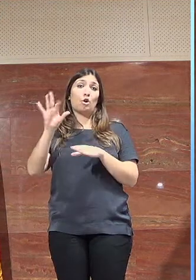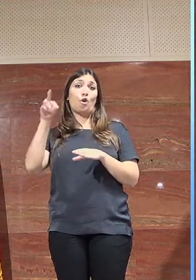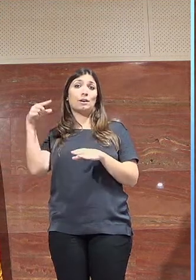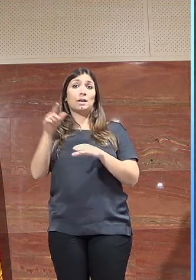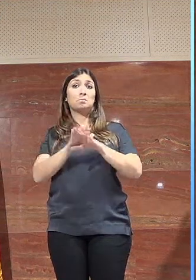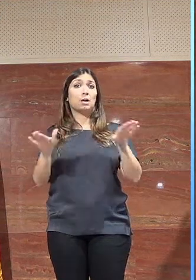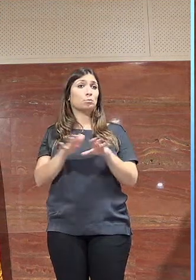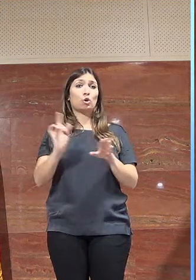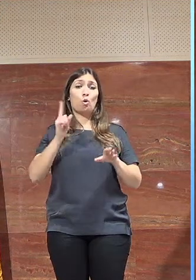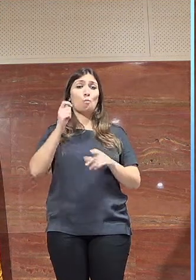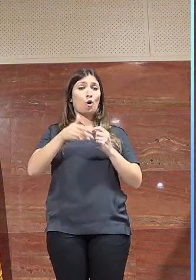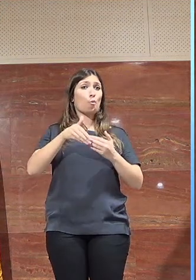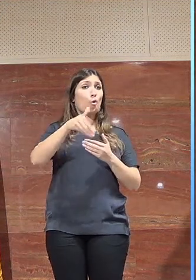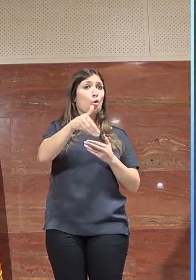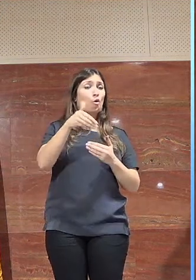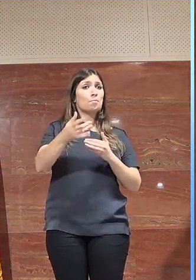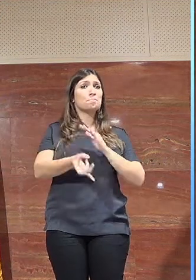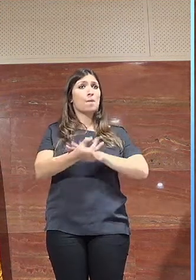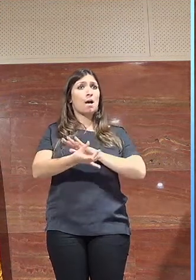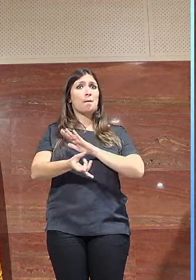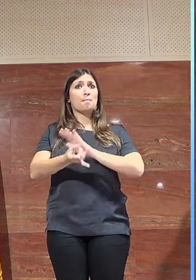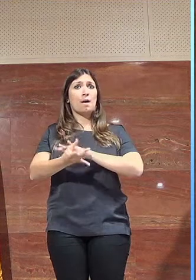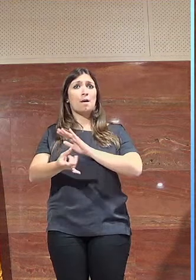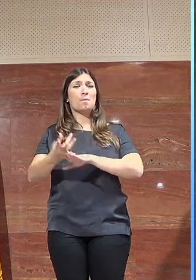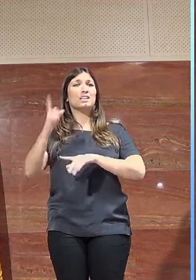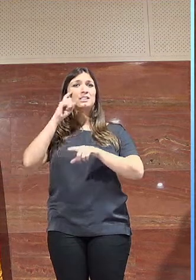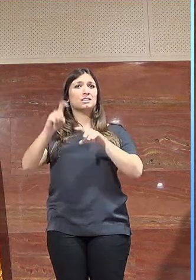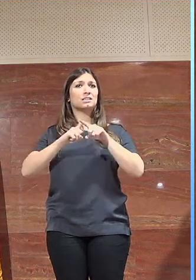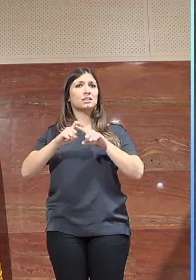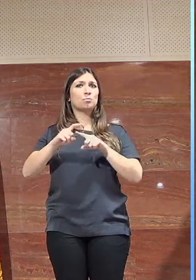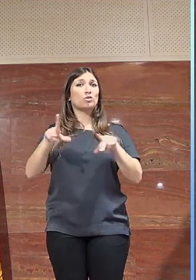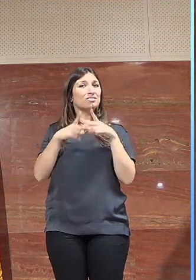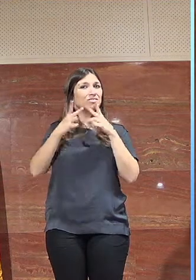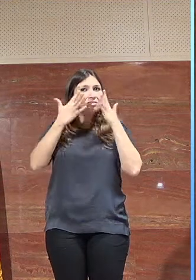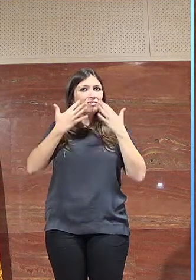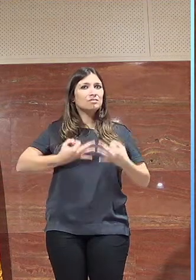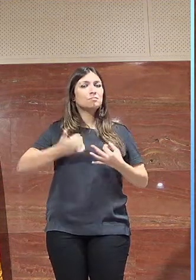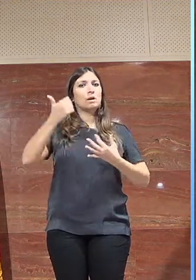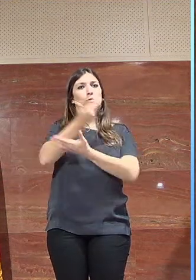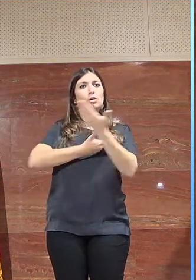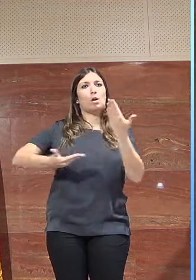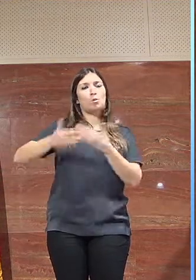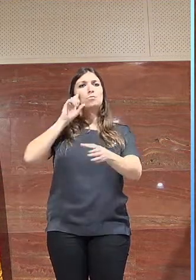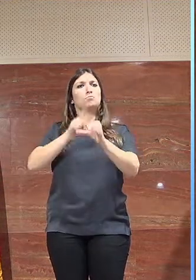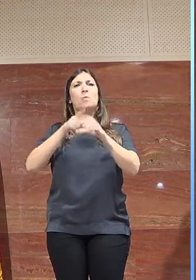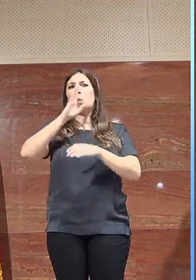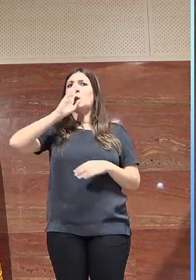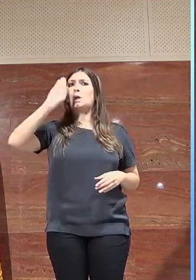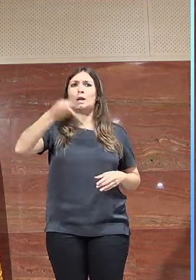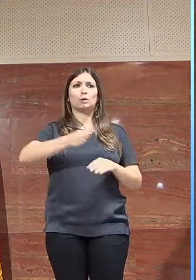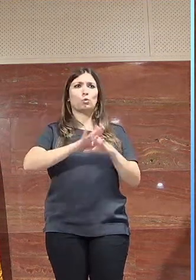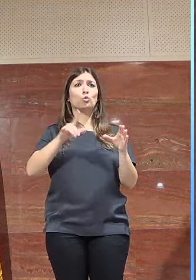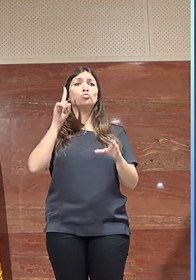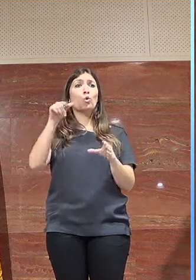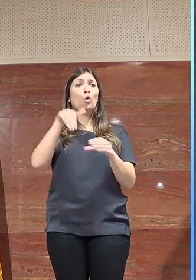que poco a poco va a ir tomando protagonismo una ciudadanía más colaborativa, más participativa de manera directa, no solo